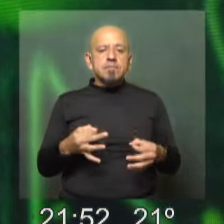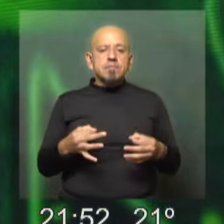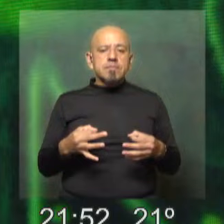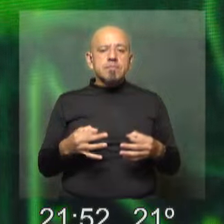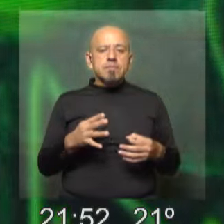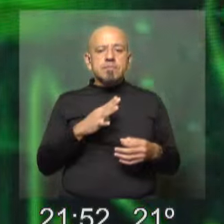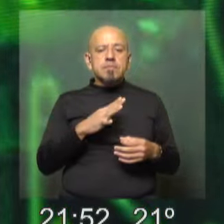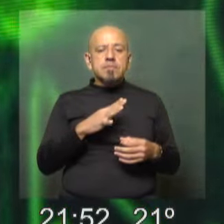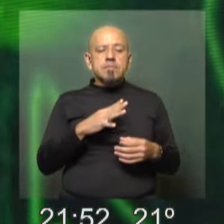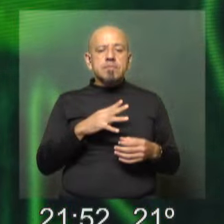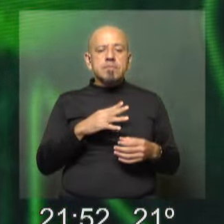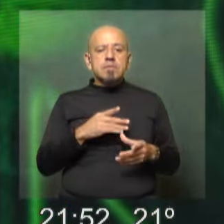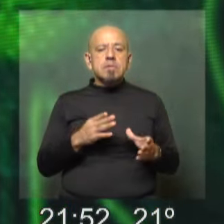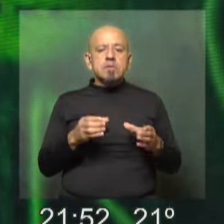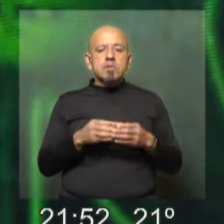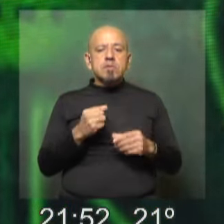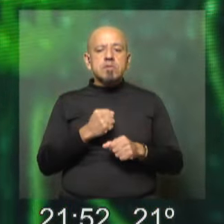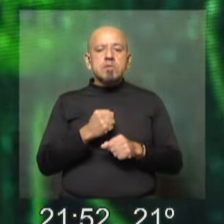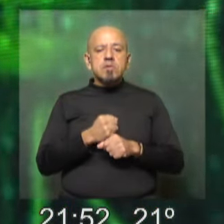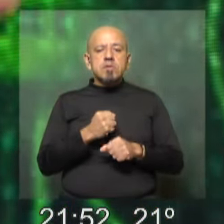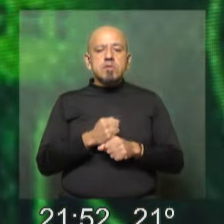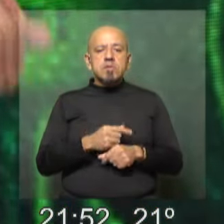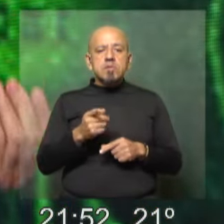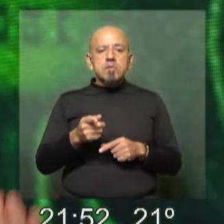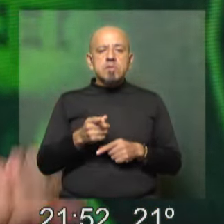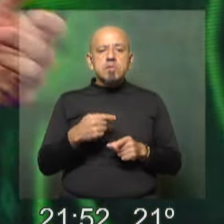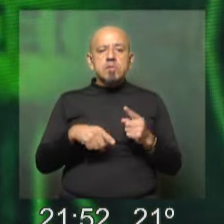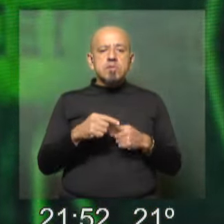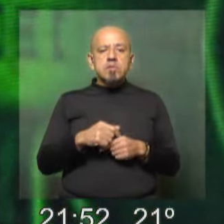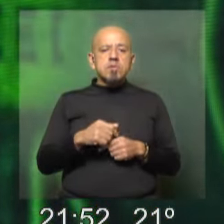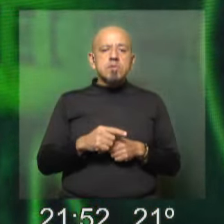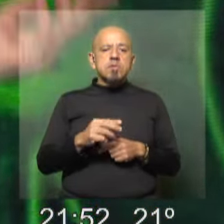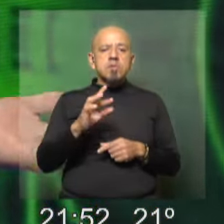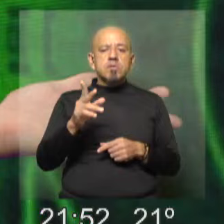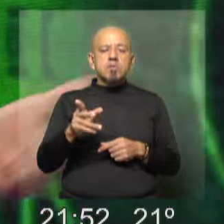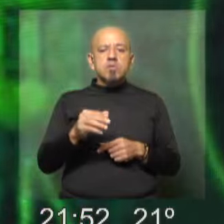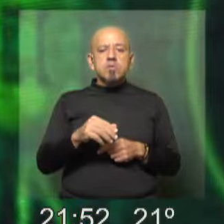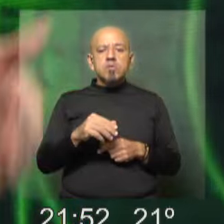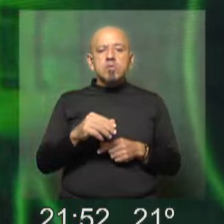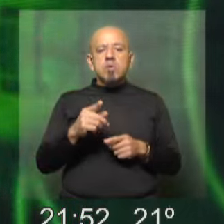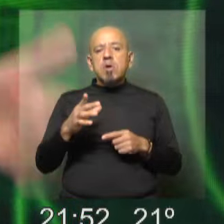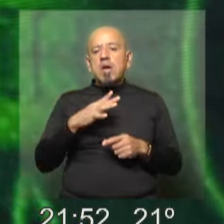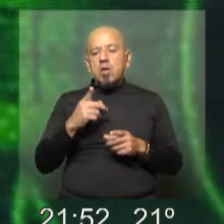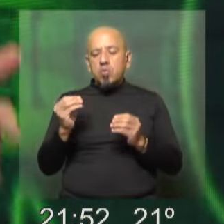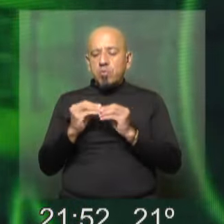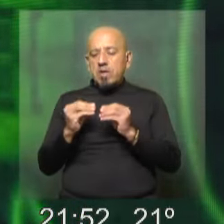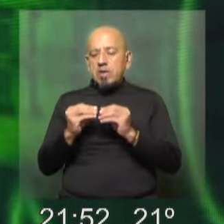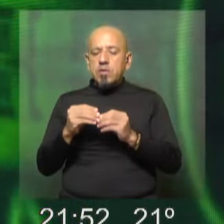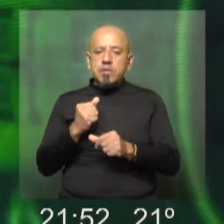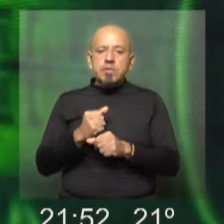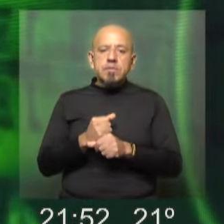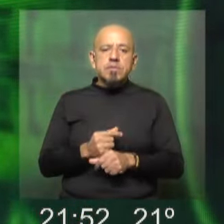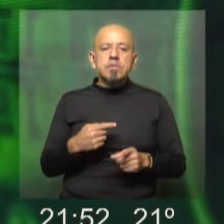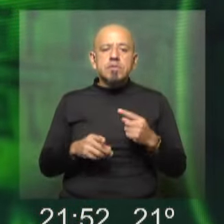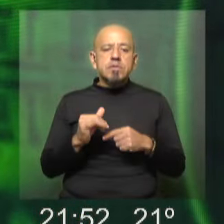como un equipo de trabajo muy solvente, muy lindo. Bueno, con el Mono Reyes, que ya hicimos todo el proceso de una, entonces lo tenemos como